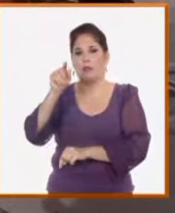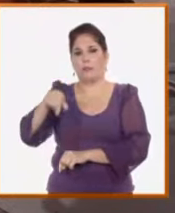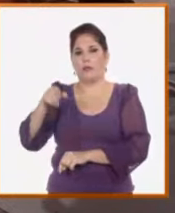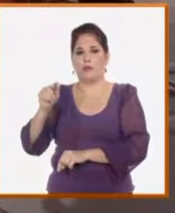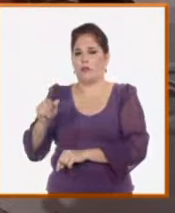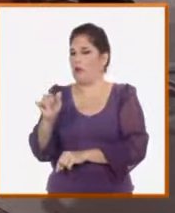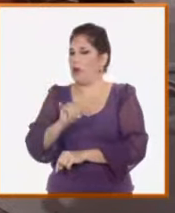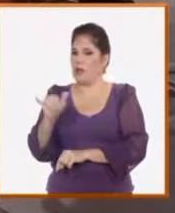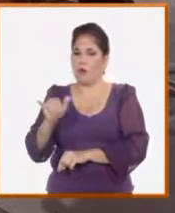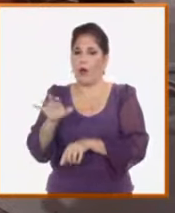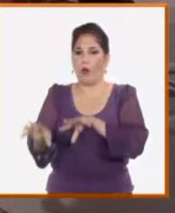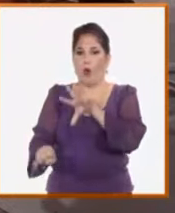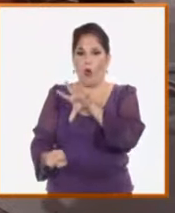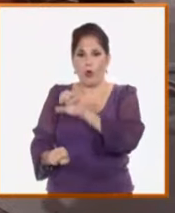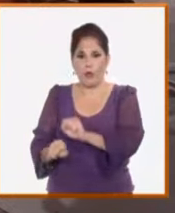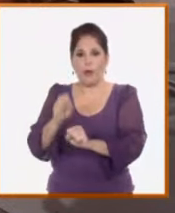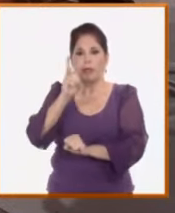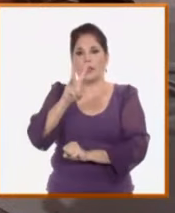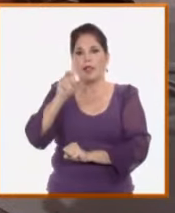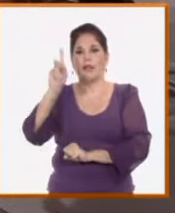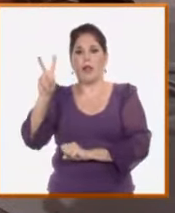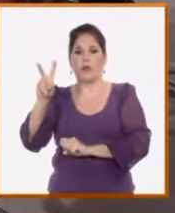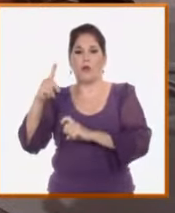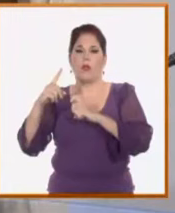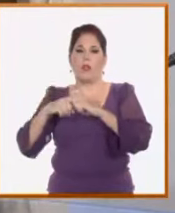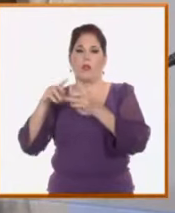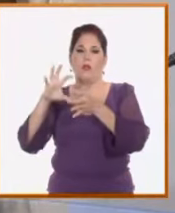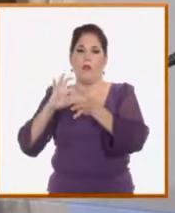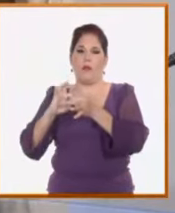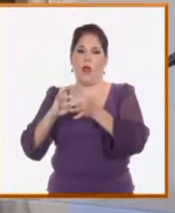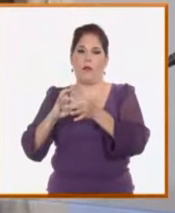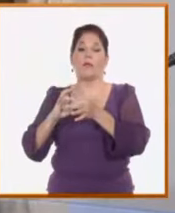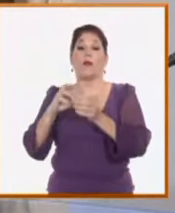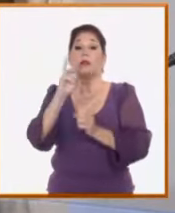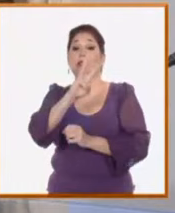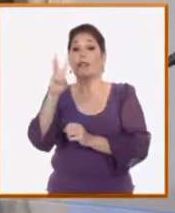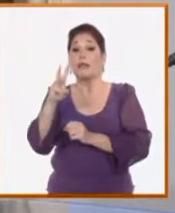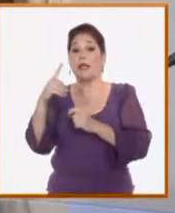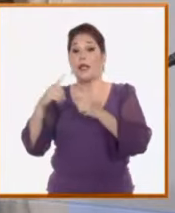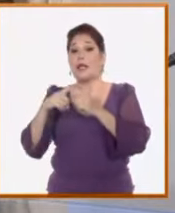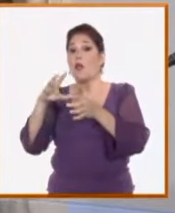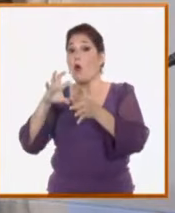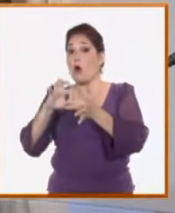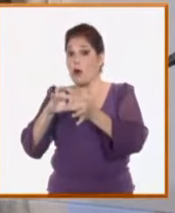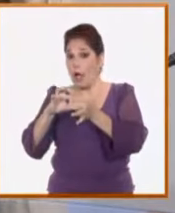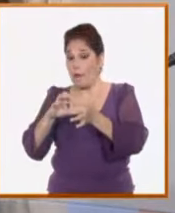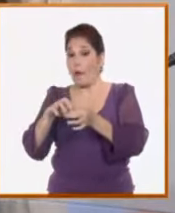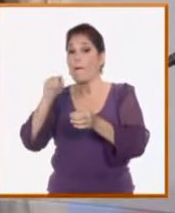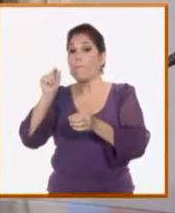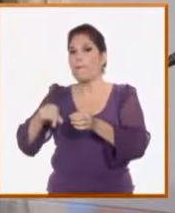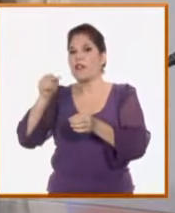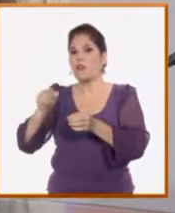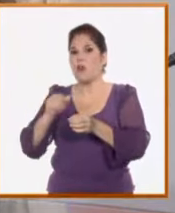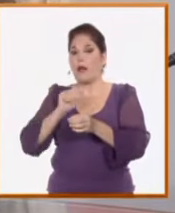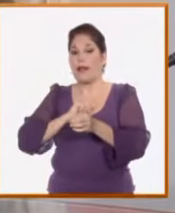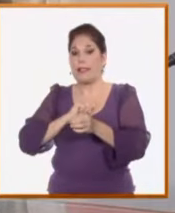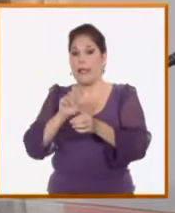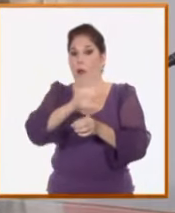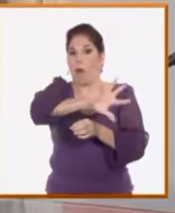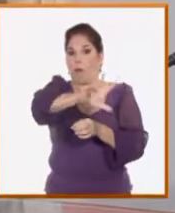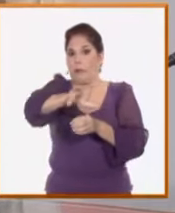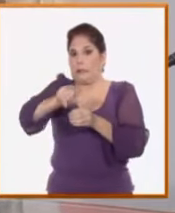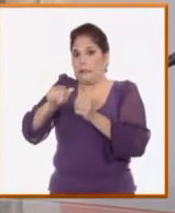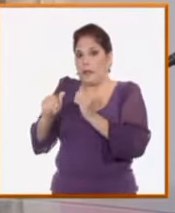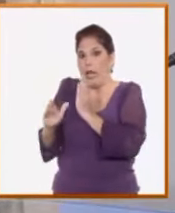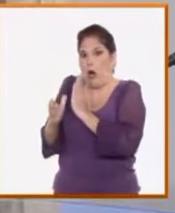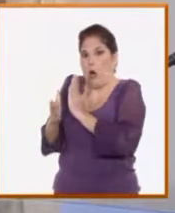por la ocupación de 32 kg de droga es decir fueron 33 kg de droga que estos individuos intentaron escamotear que